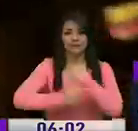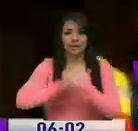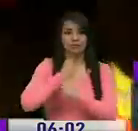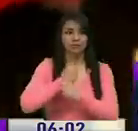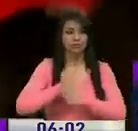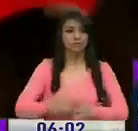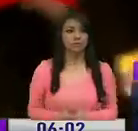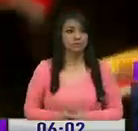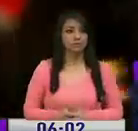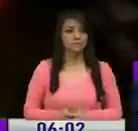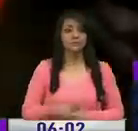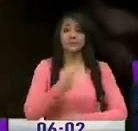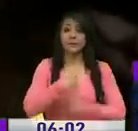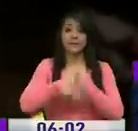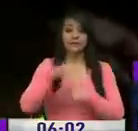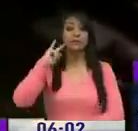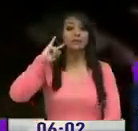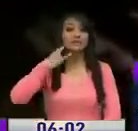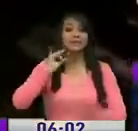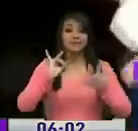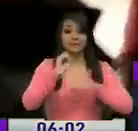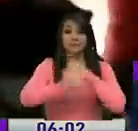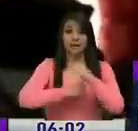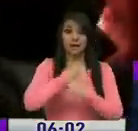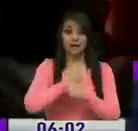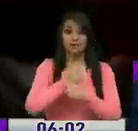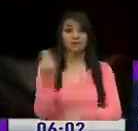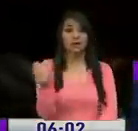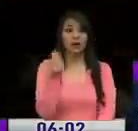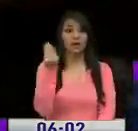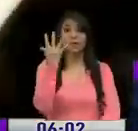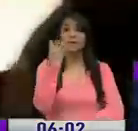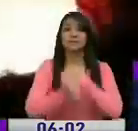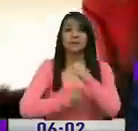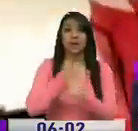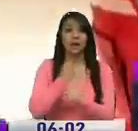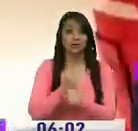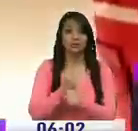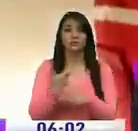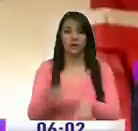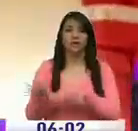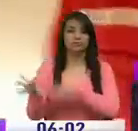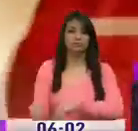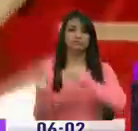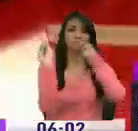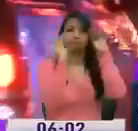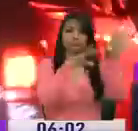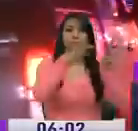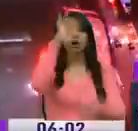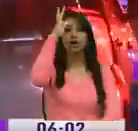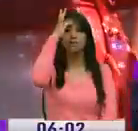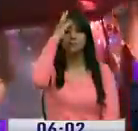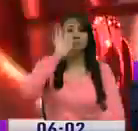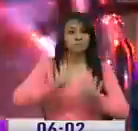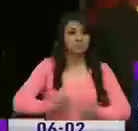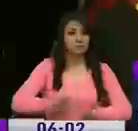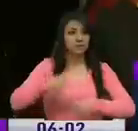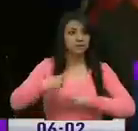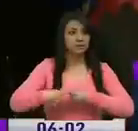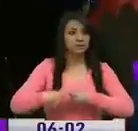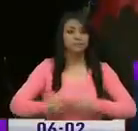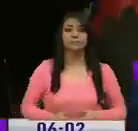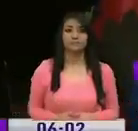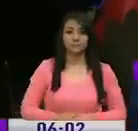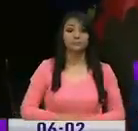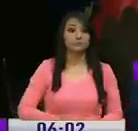mientras que los heridos una niña de 7 años y un adolescente de 15 fueron trasladados a casas de salud en la capital